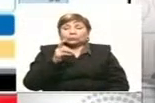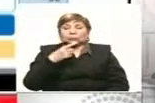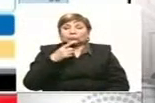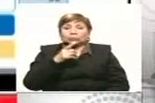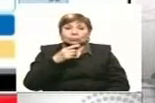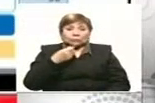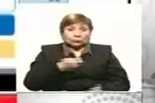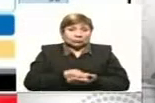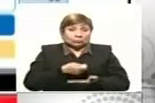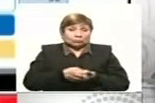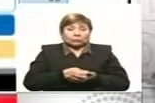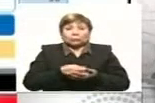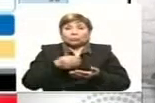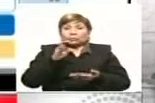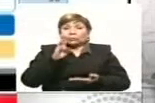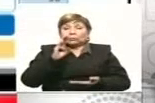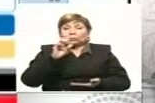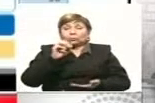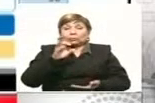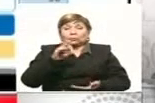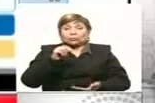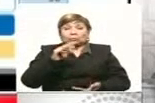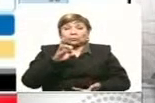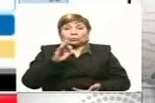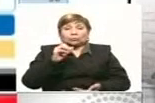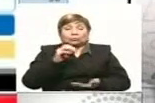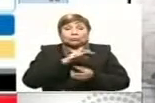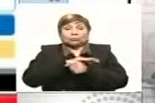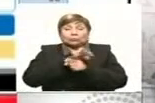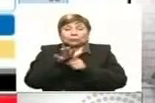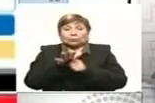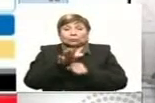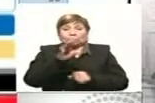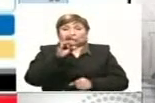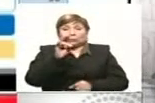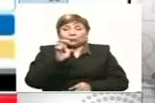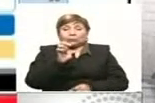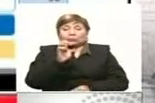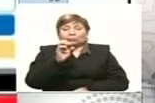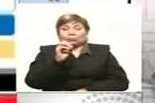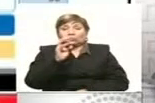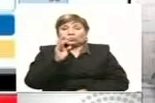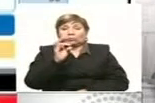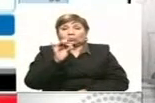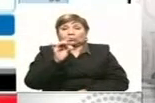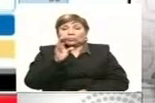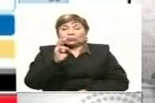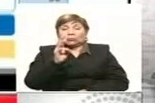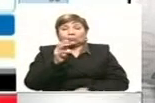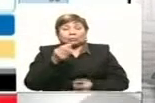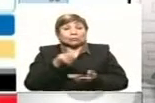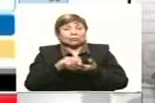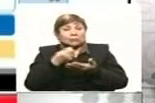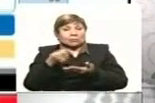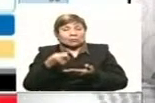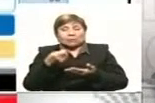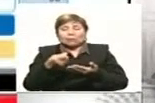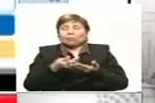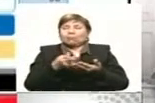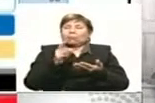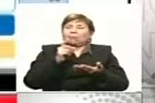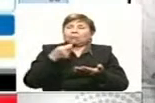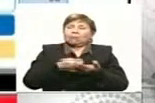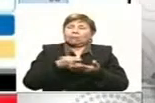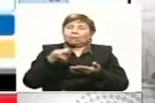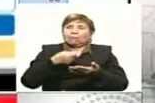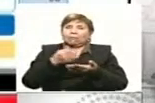Se pagó una bonificación extraordinaria COVID por 786 y la adquisición de activos no